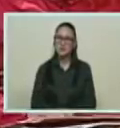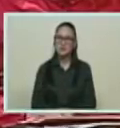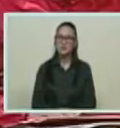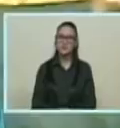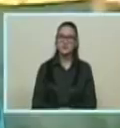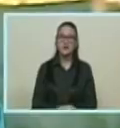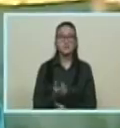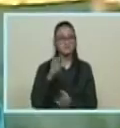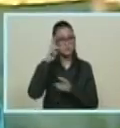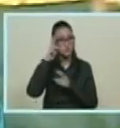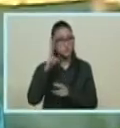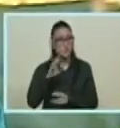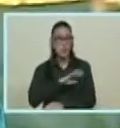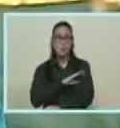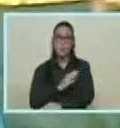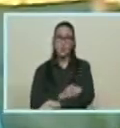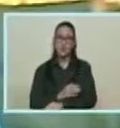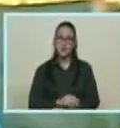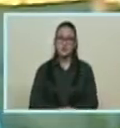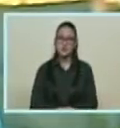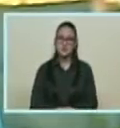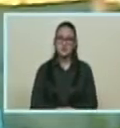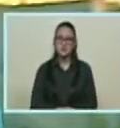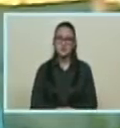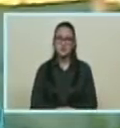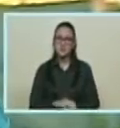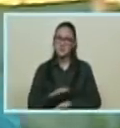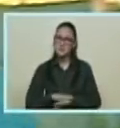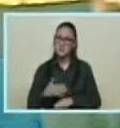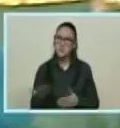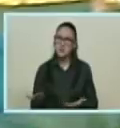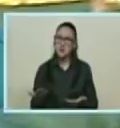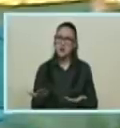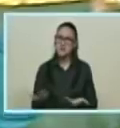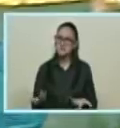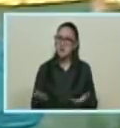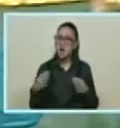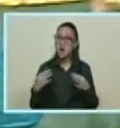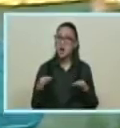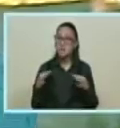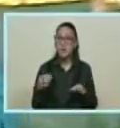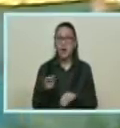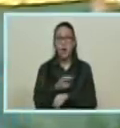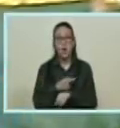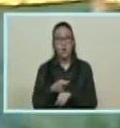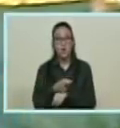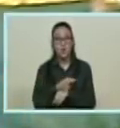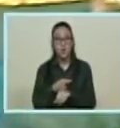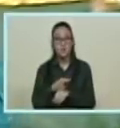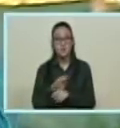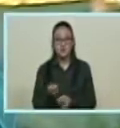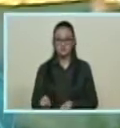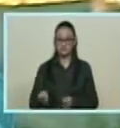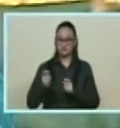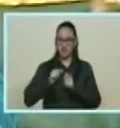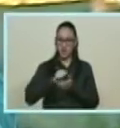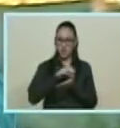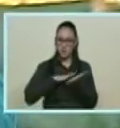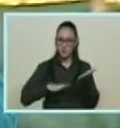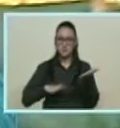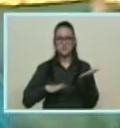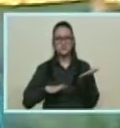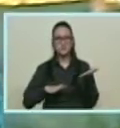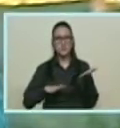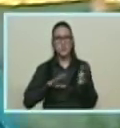Han reconocido ese poder. ¿Por qué? Lo normal es que el gobierno, recibiendo la comunicación del